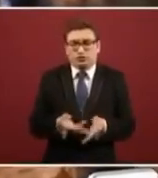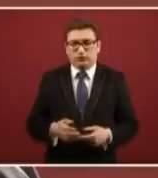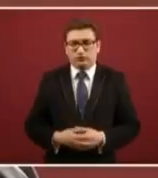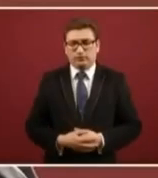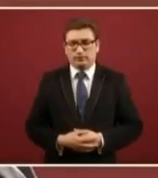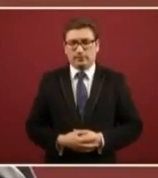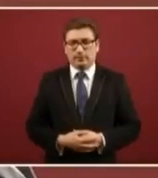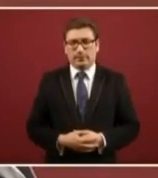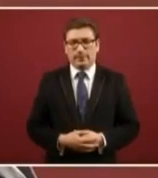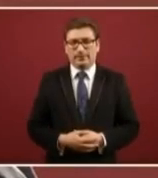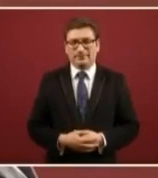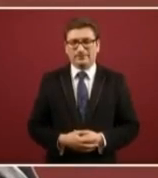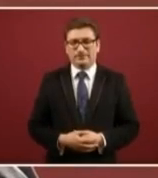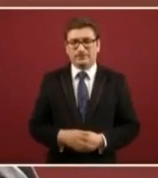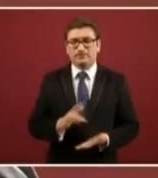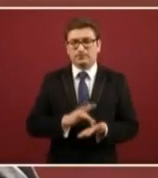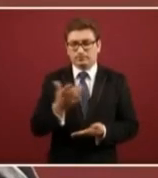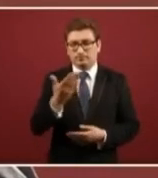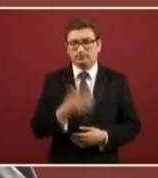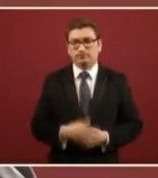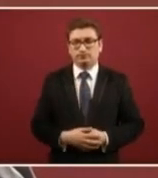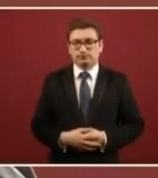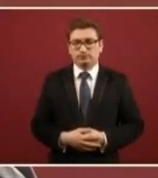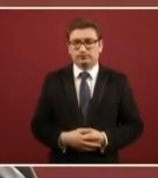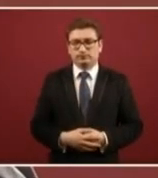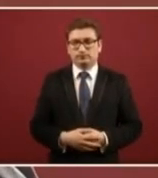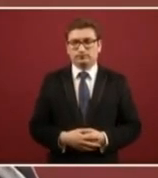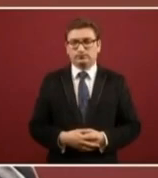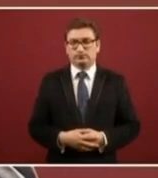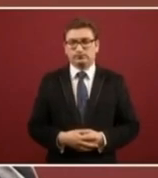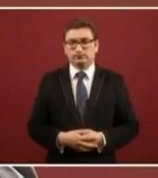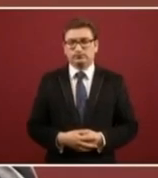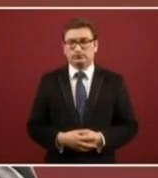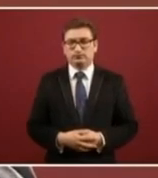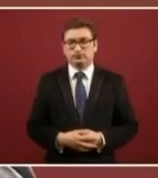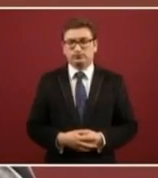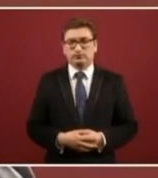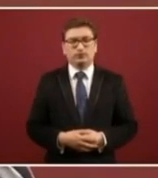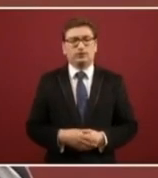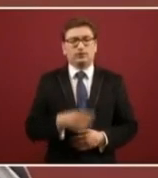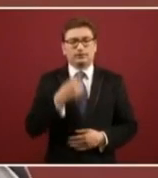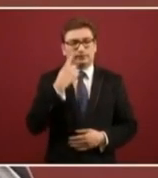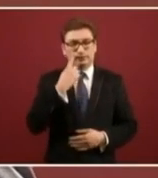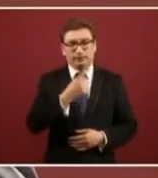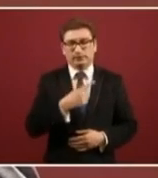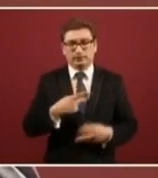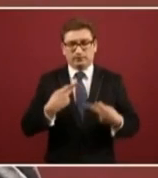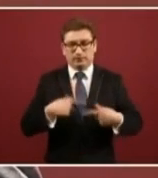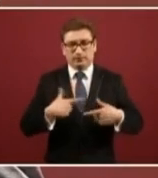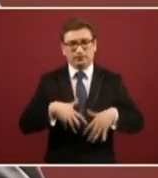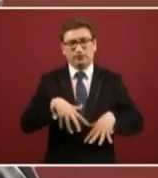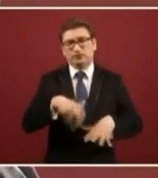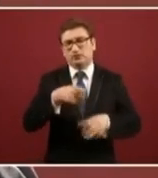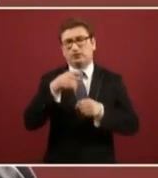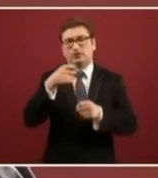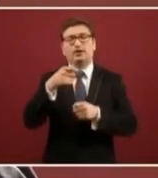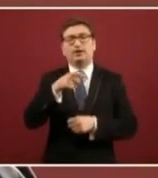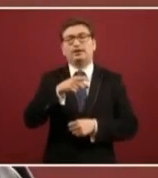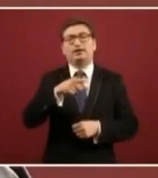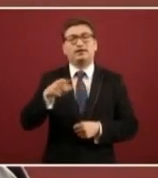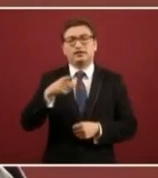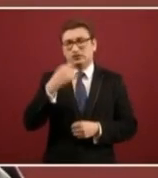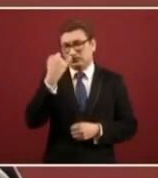trabajos. Son. Gracias, señor presidente. Sí, mira, son protestas que tienen que ver con otras